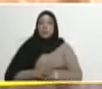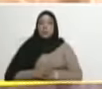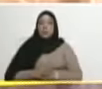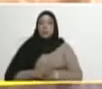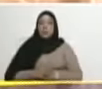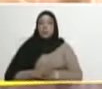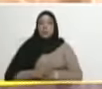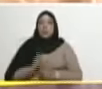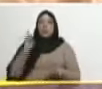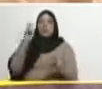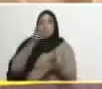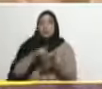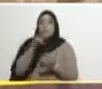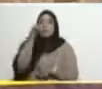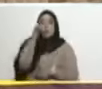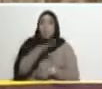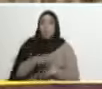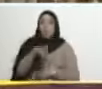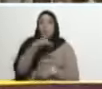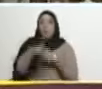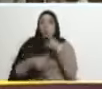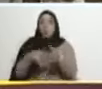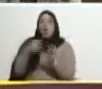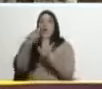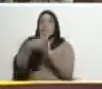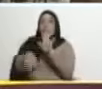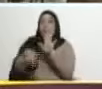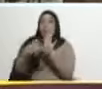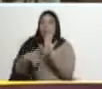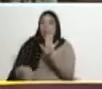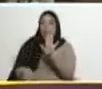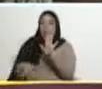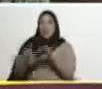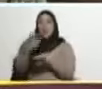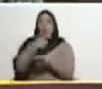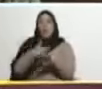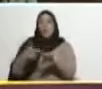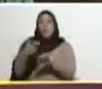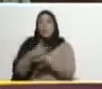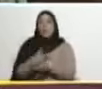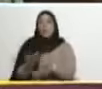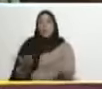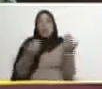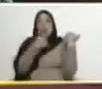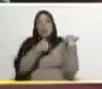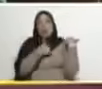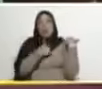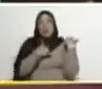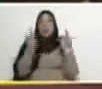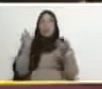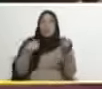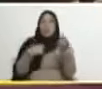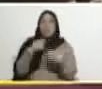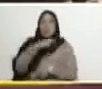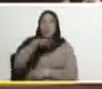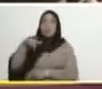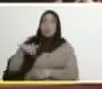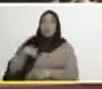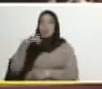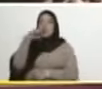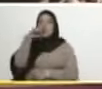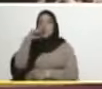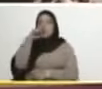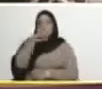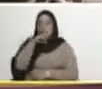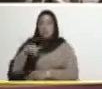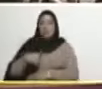donde ellos se abrogan el derecho de gobernarnos, dirigirnos y mandarnos a nosotros como